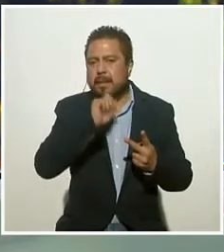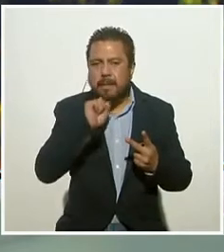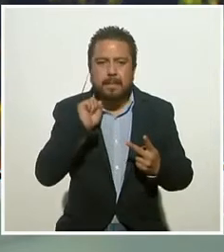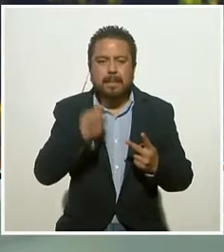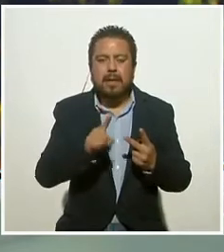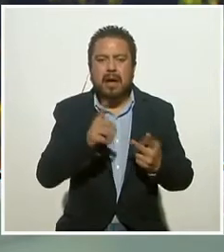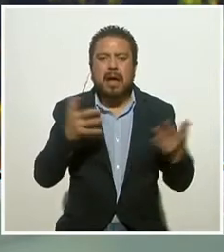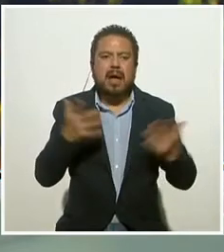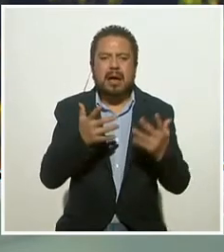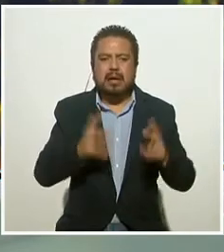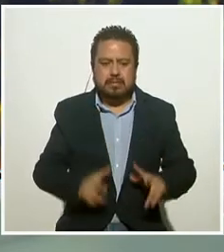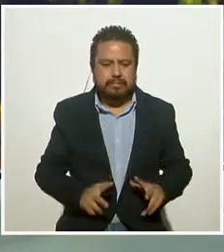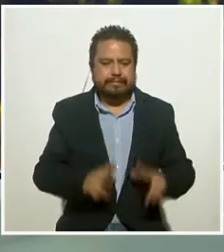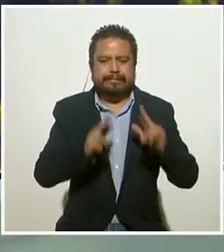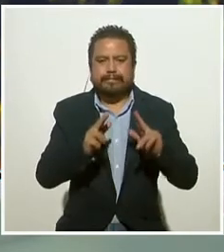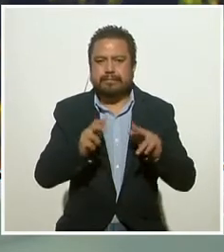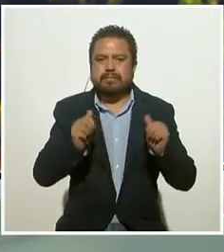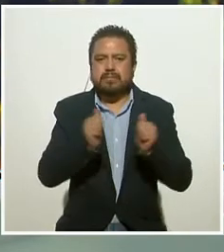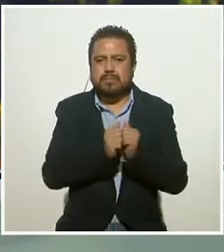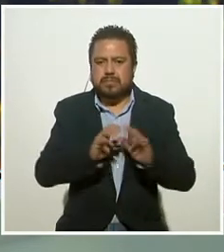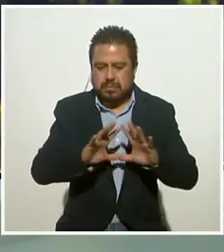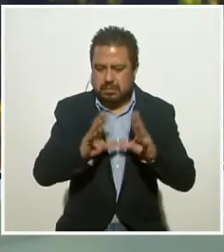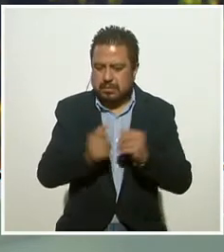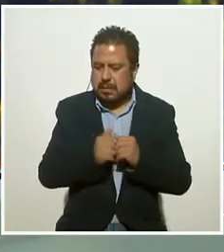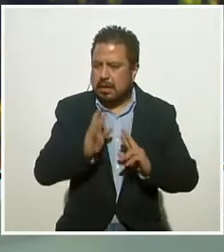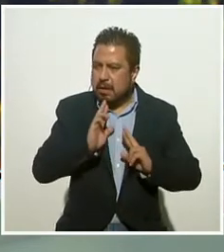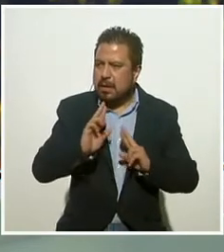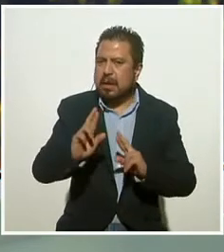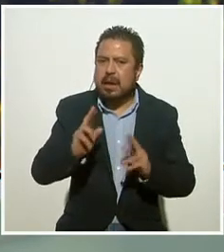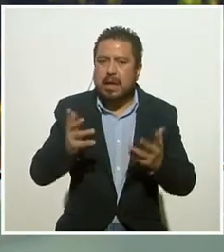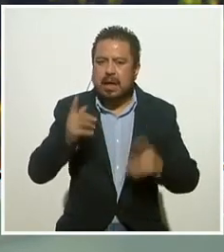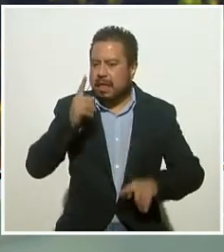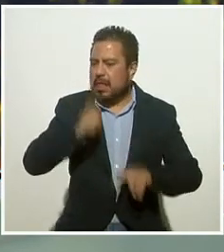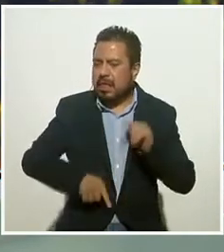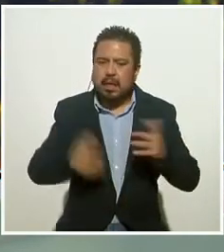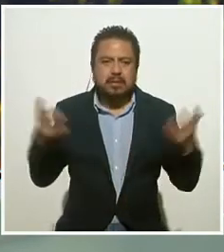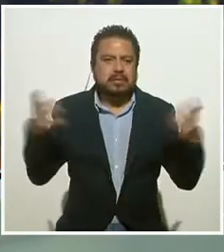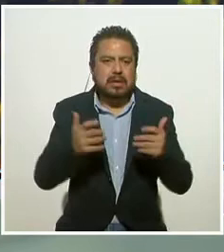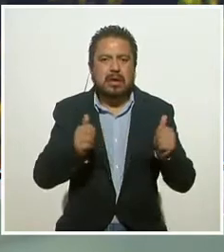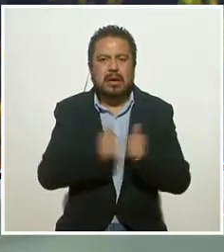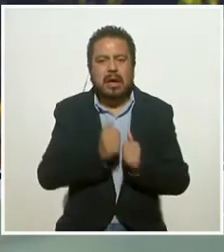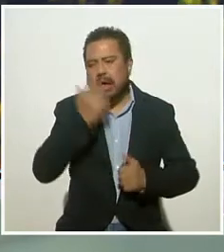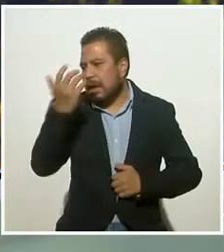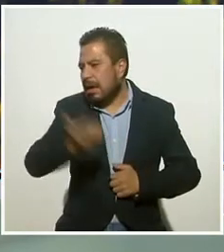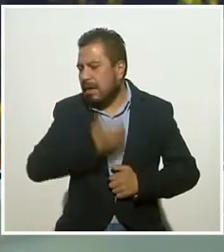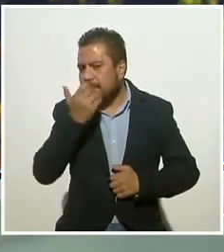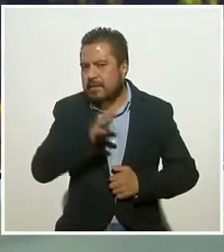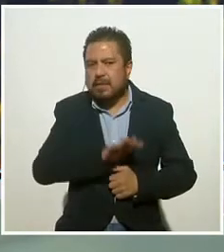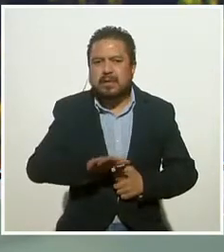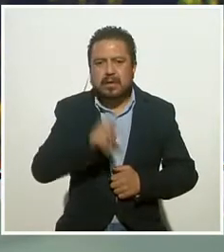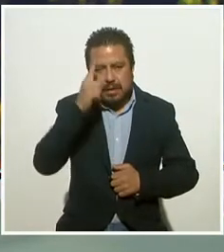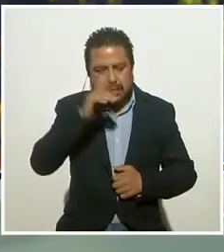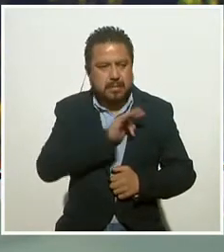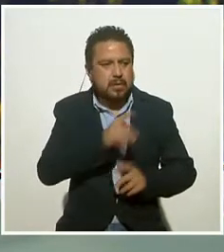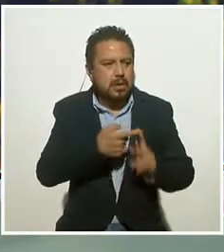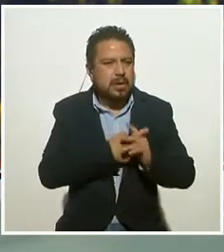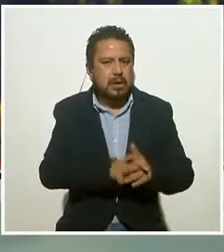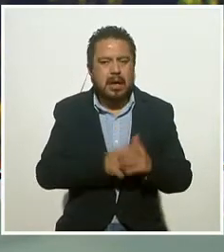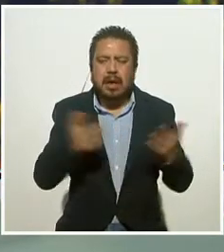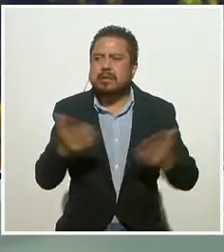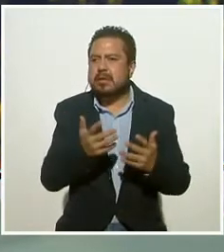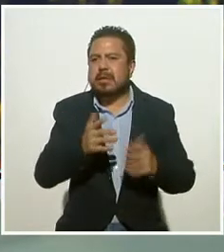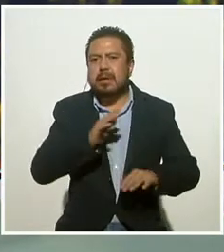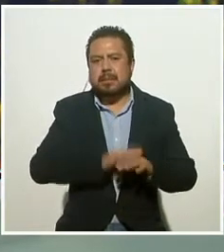que hago una pausa entre mis reacciones y ya dejo de actuar de manera habitual para poder empezar a actuar de